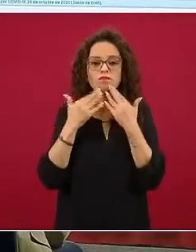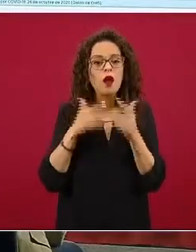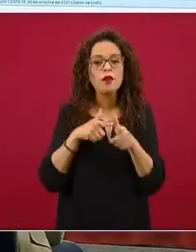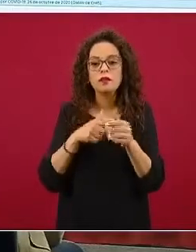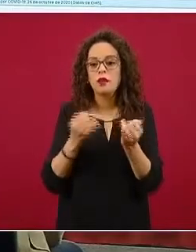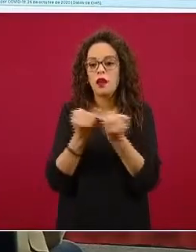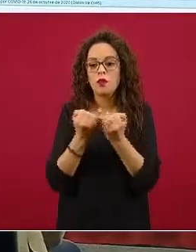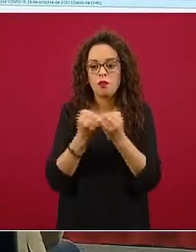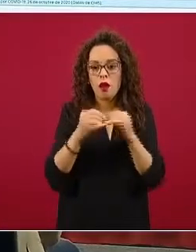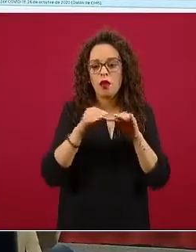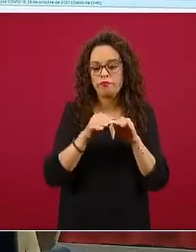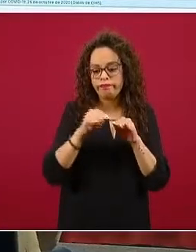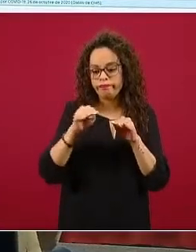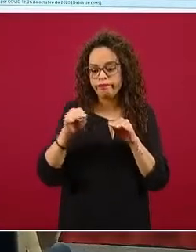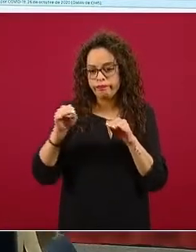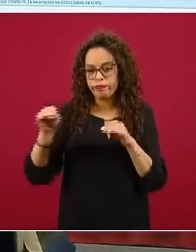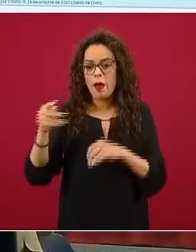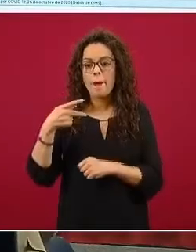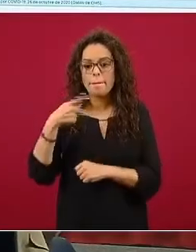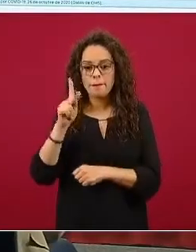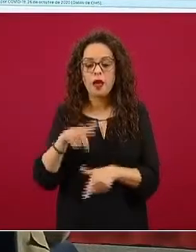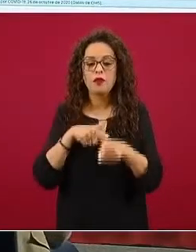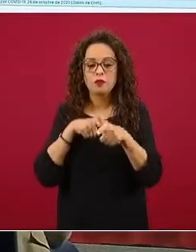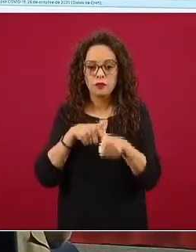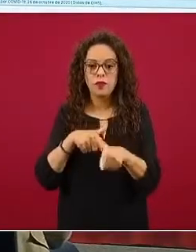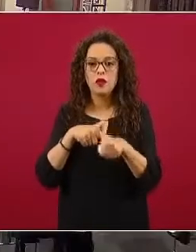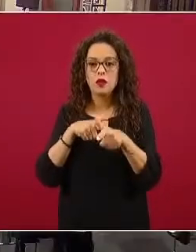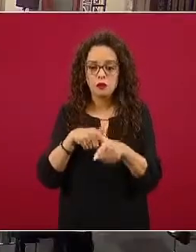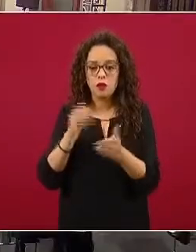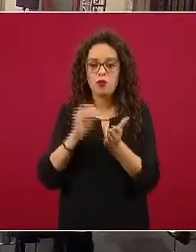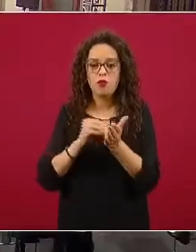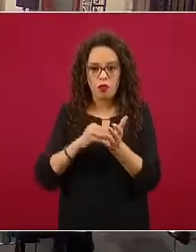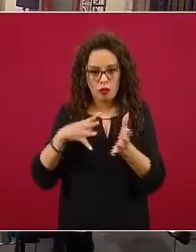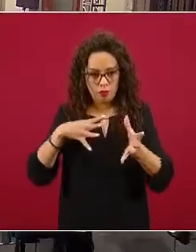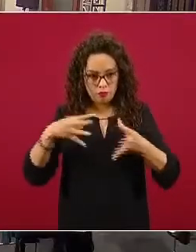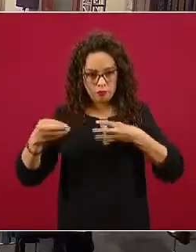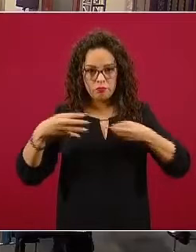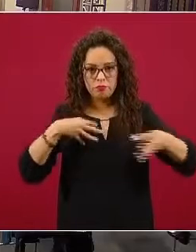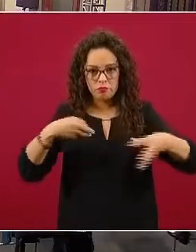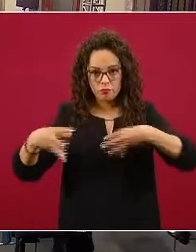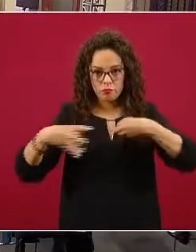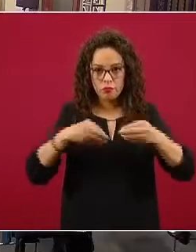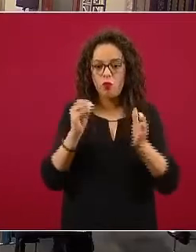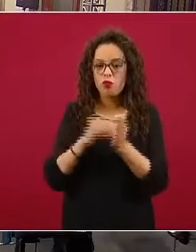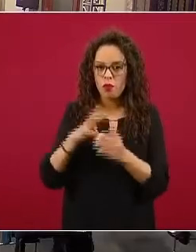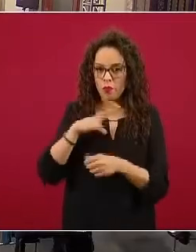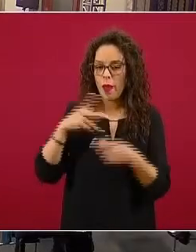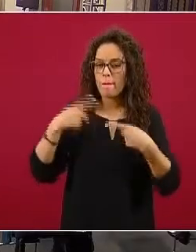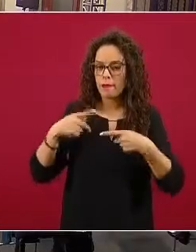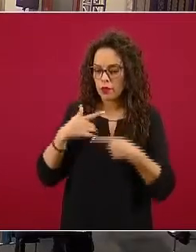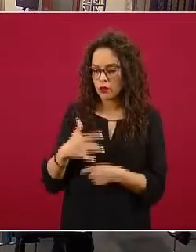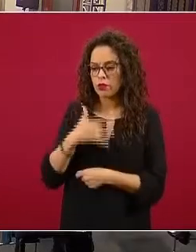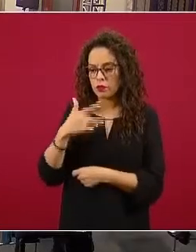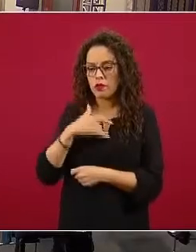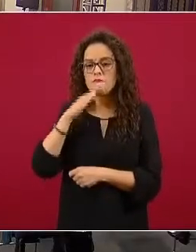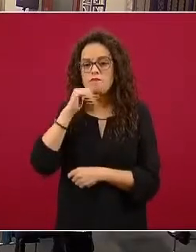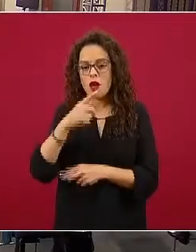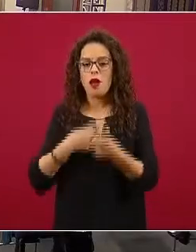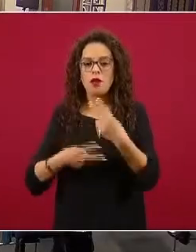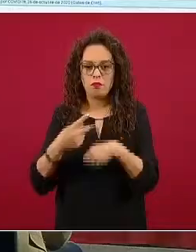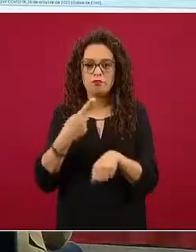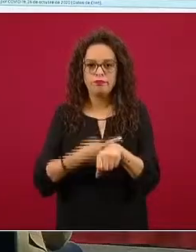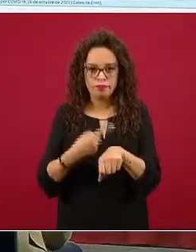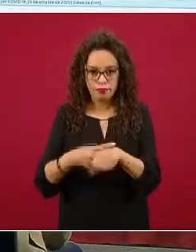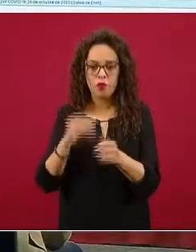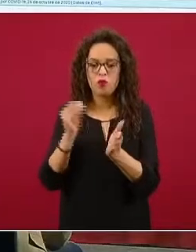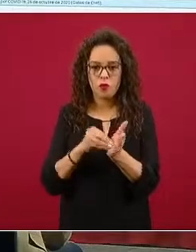curvas, pero todavía con la mantención de la transmisión y todavía con la generación de casos. En la siguiente diapositiva